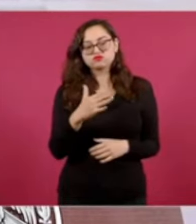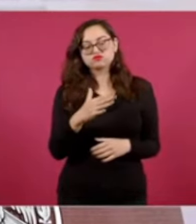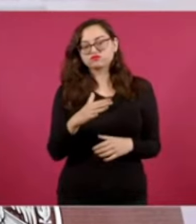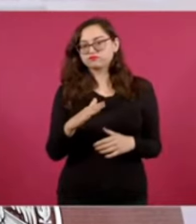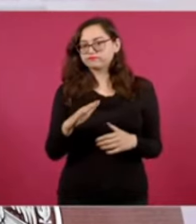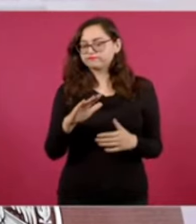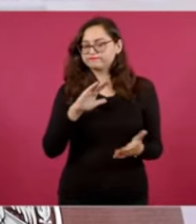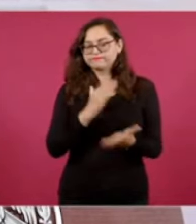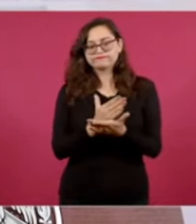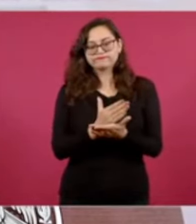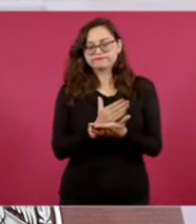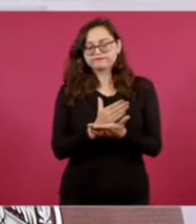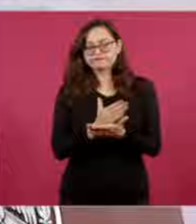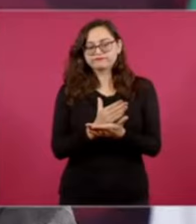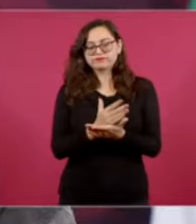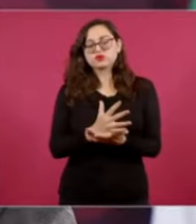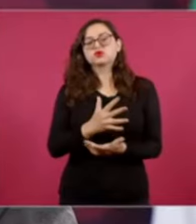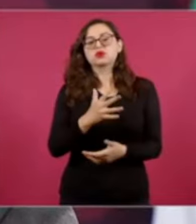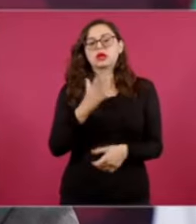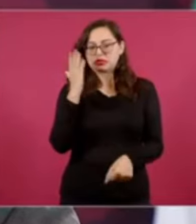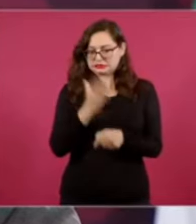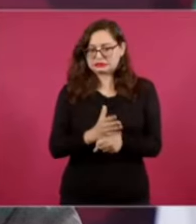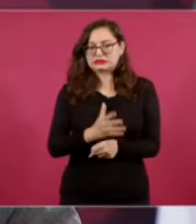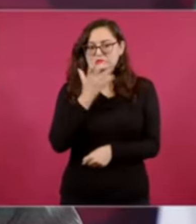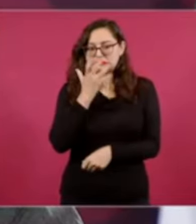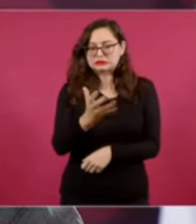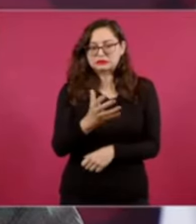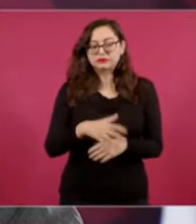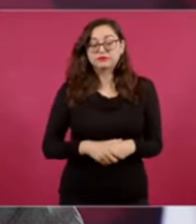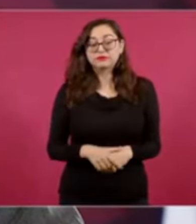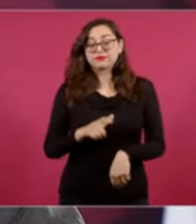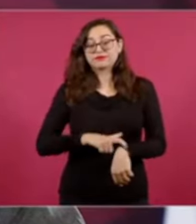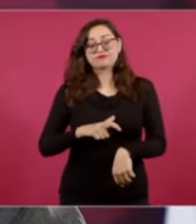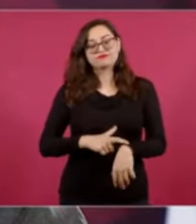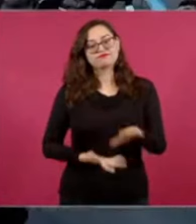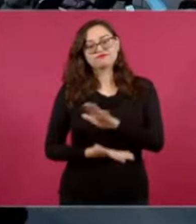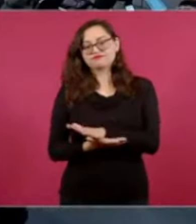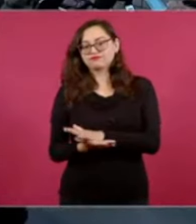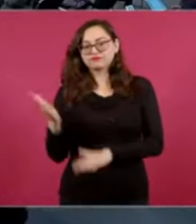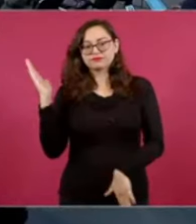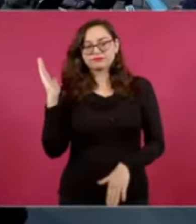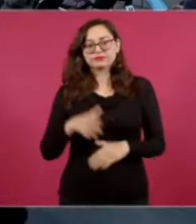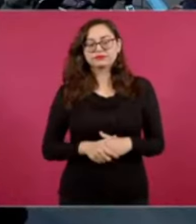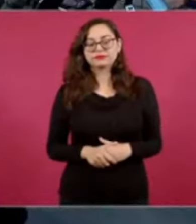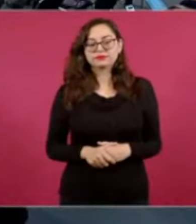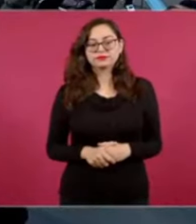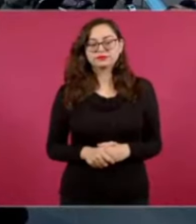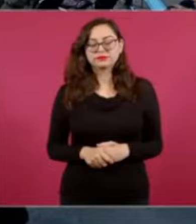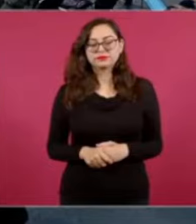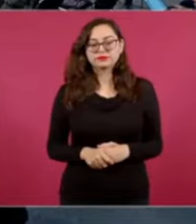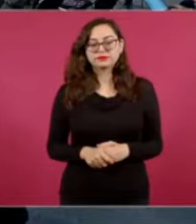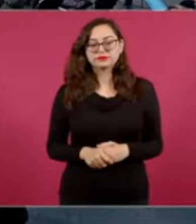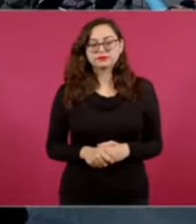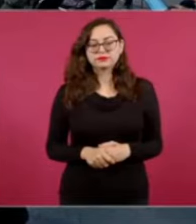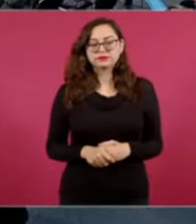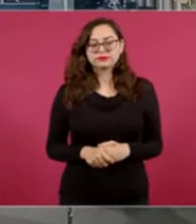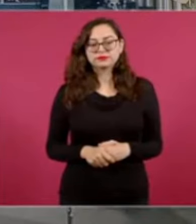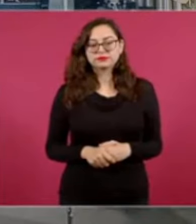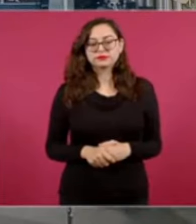Cero corrupción y cero impunidad. Ya nos vamos. Precisión, si se mandó también